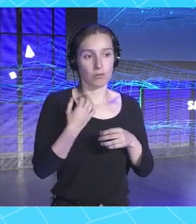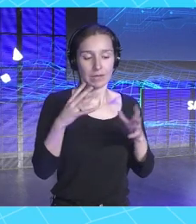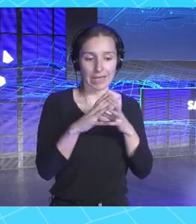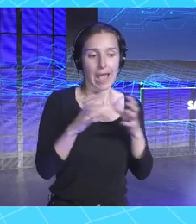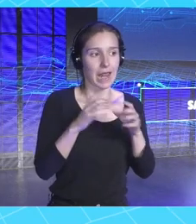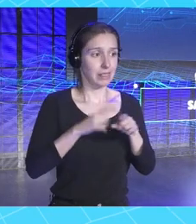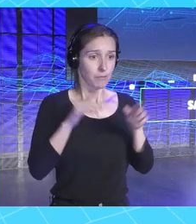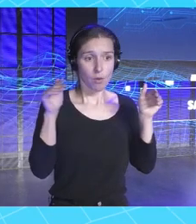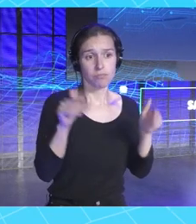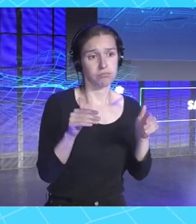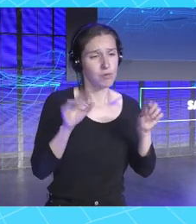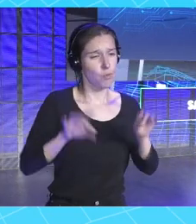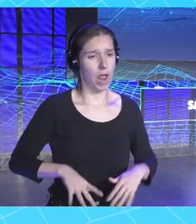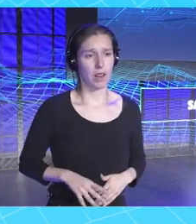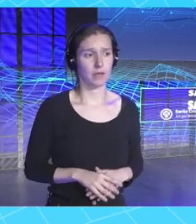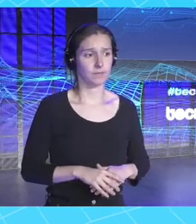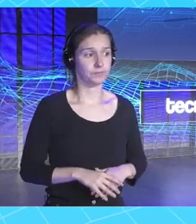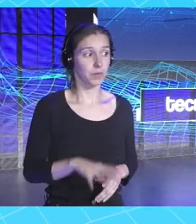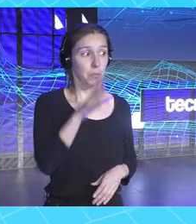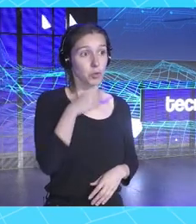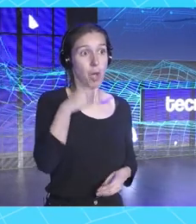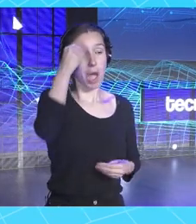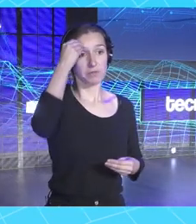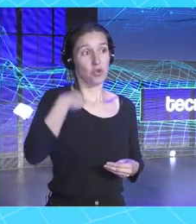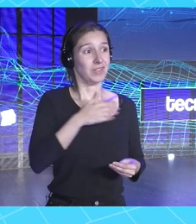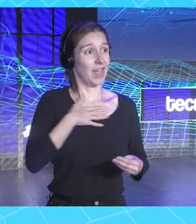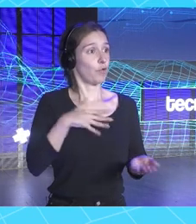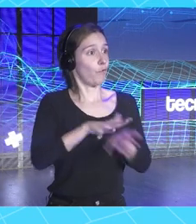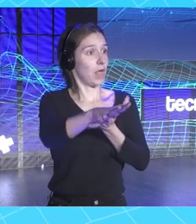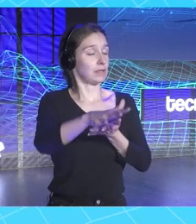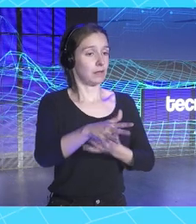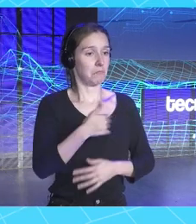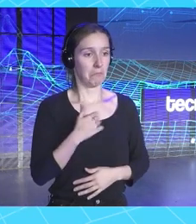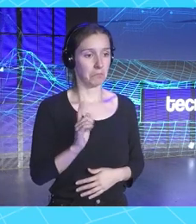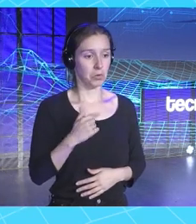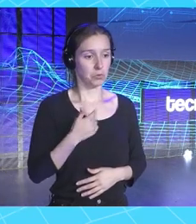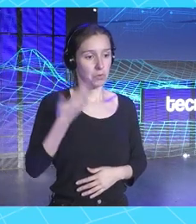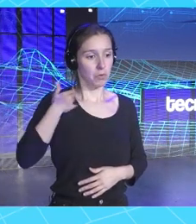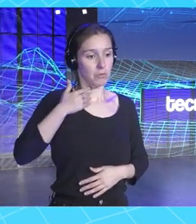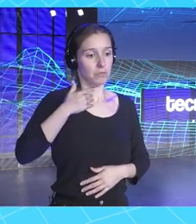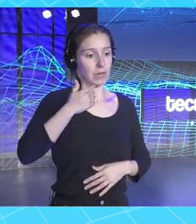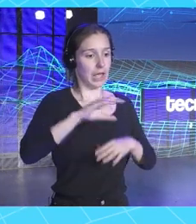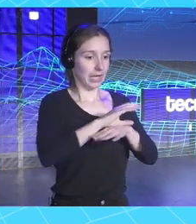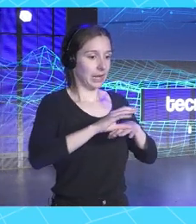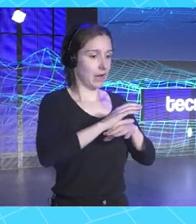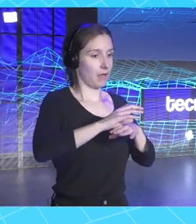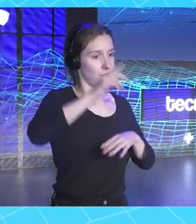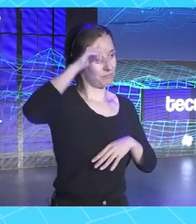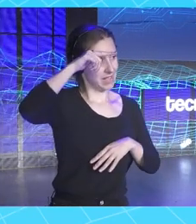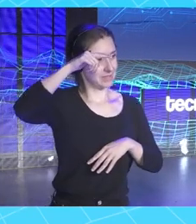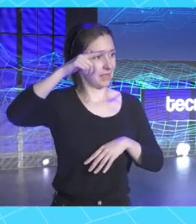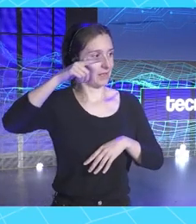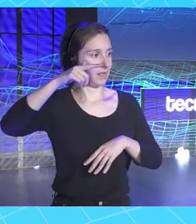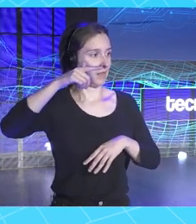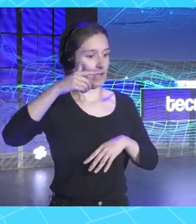porque yo no me pensaba dedicar a ser influencer yo estoy en una carrera un máster un doctorado estoy trabajando he